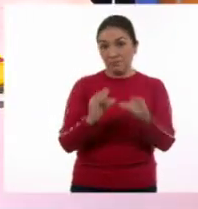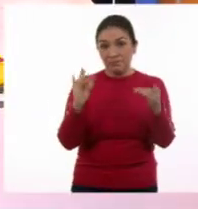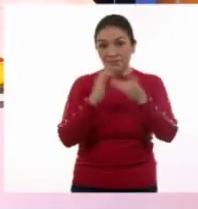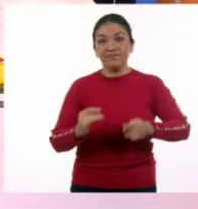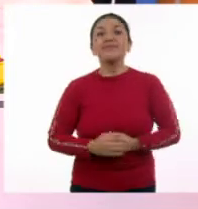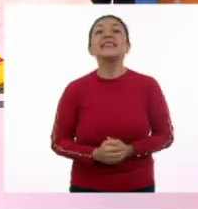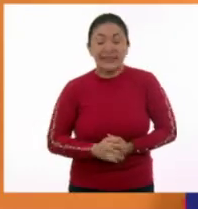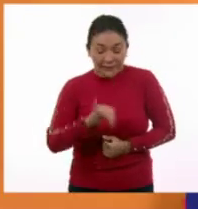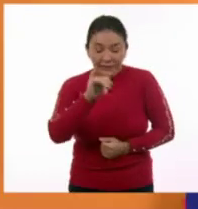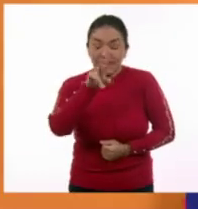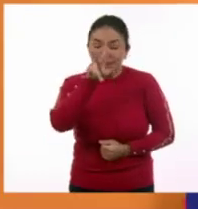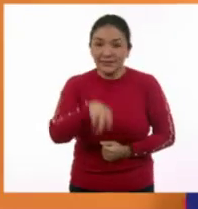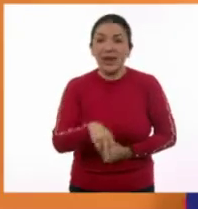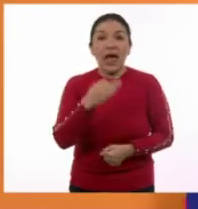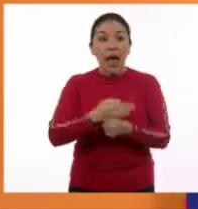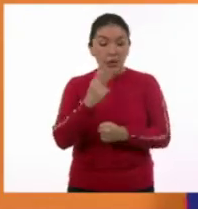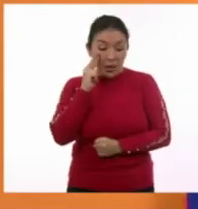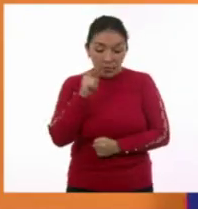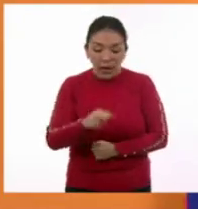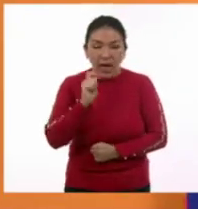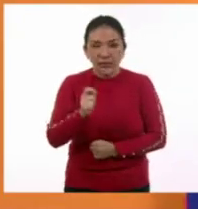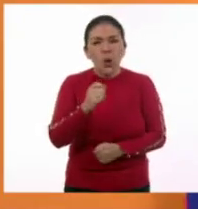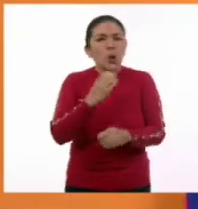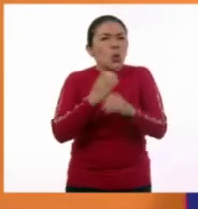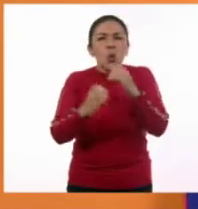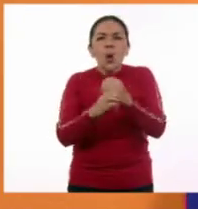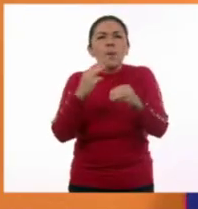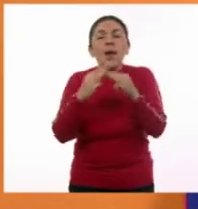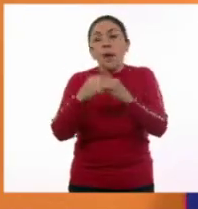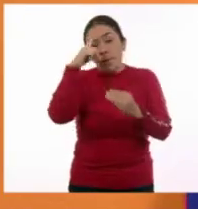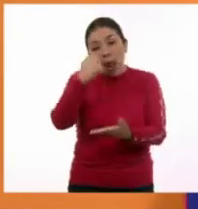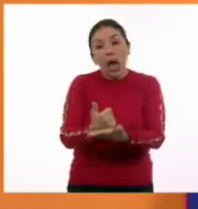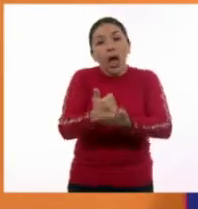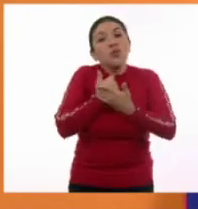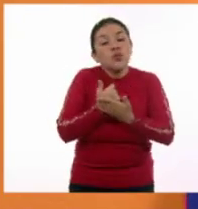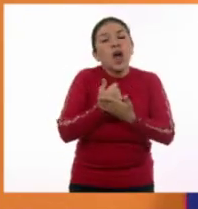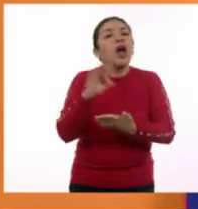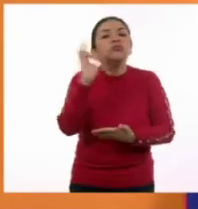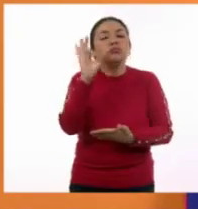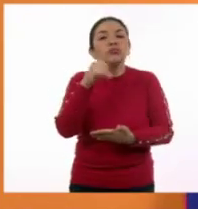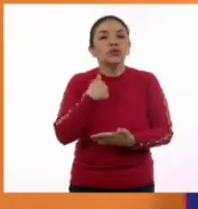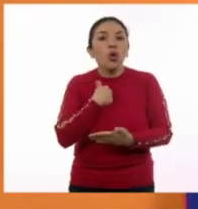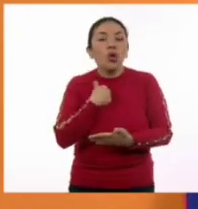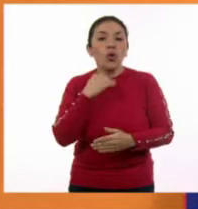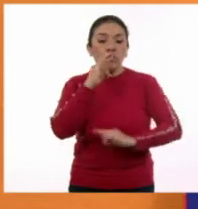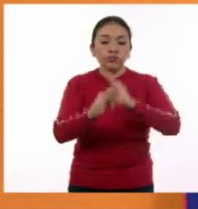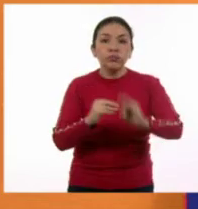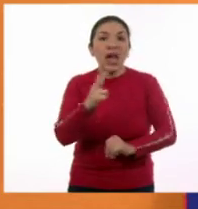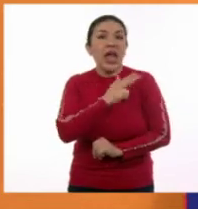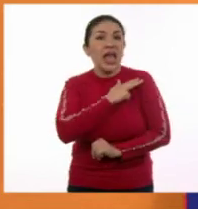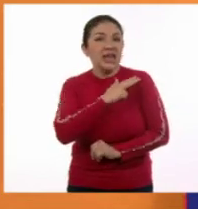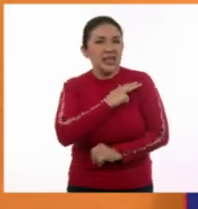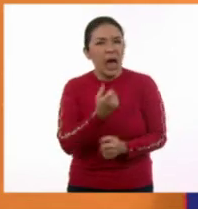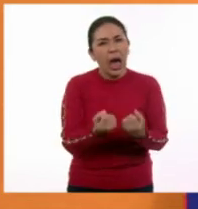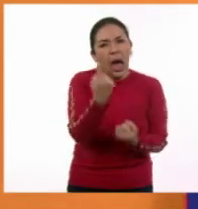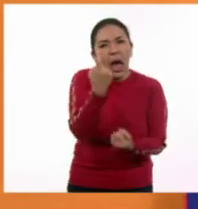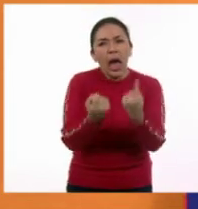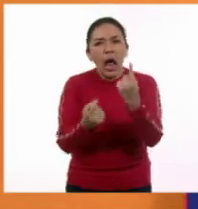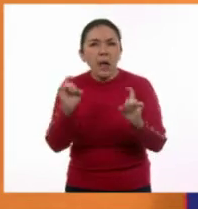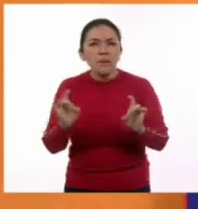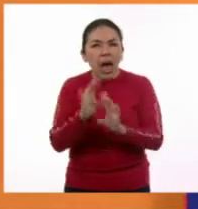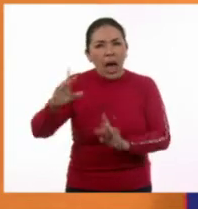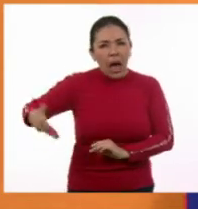creo que se muestra aquí tenemos algunos de los aditamentos que nos van a ayudar para tratar estas lesiones las cuales se estaban hablando